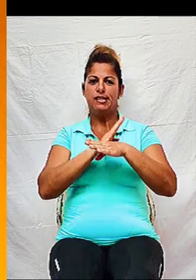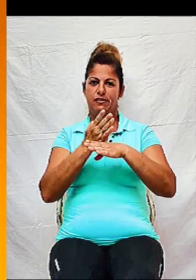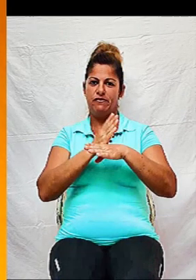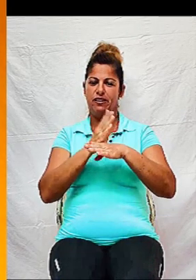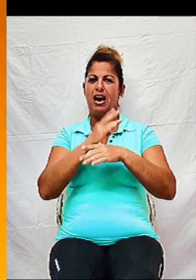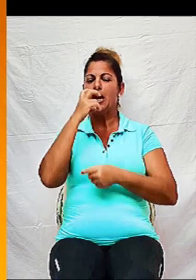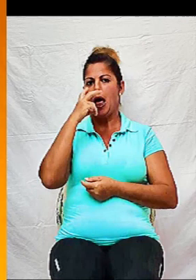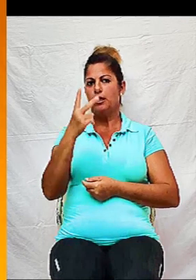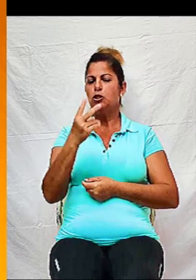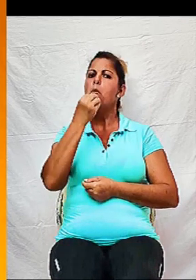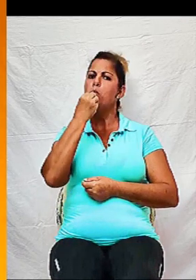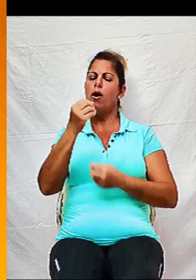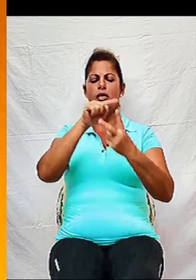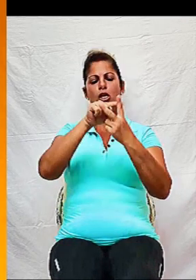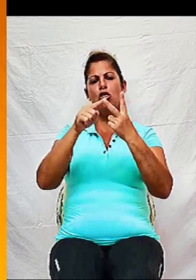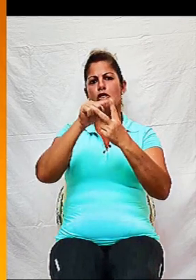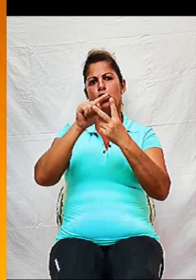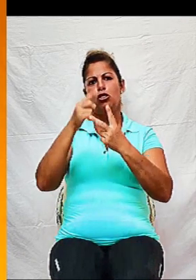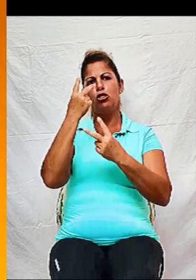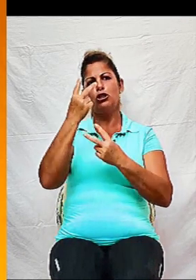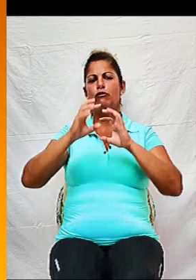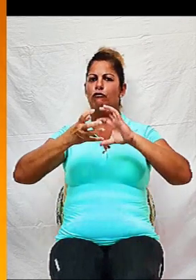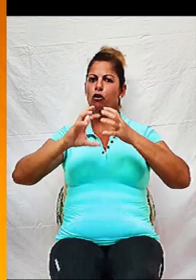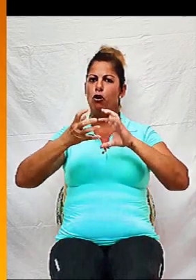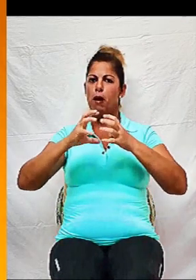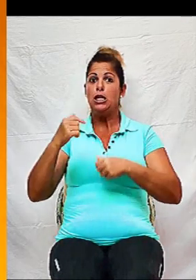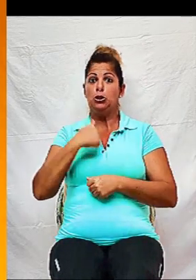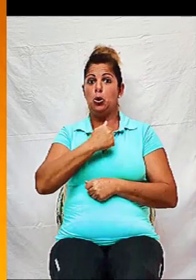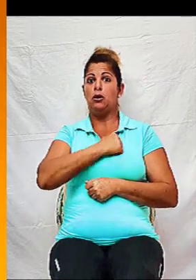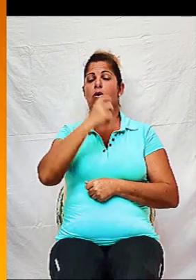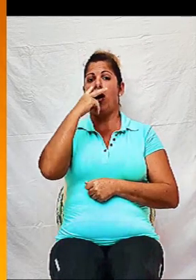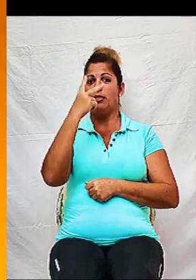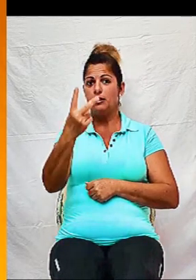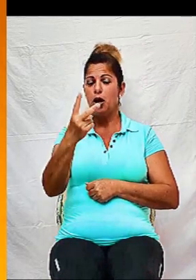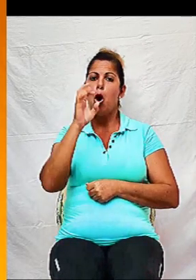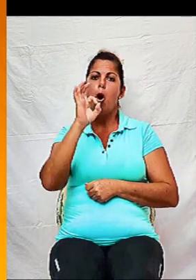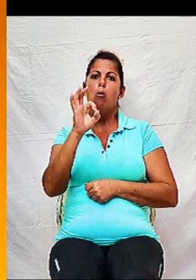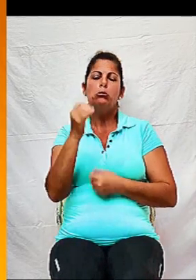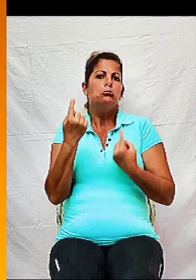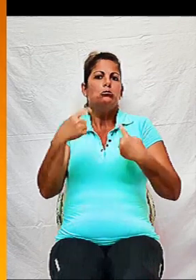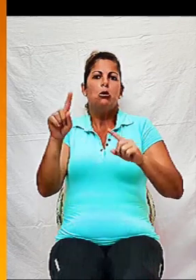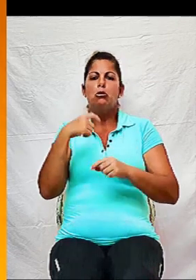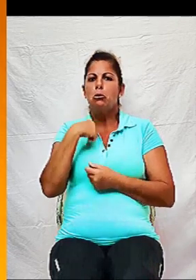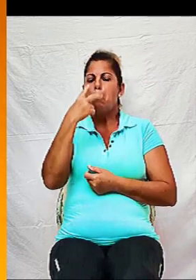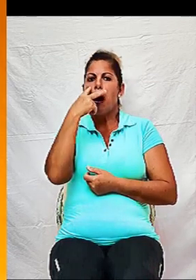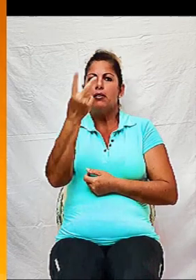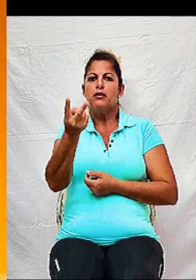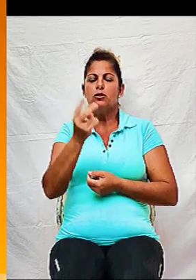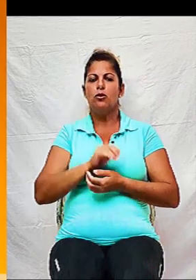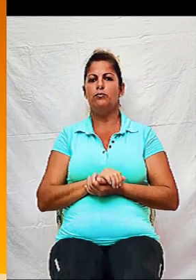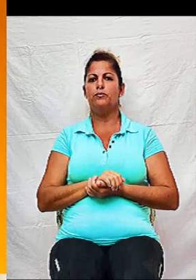¿Significa esto que la atención puede ser de dos tipos, intencionada o refleja?